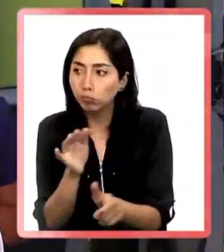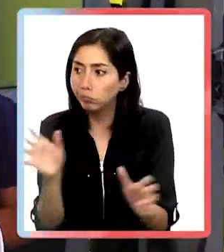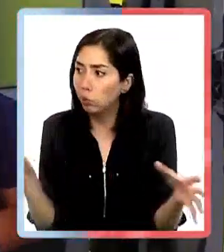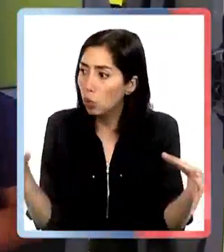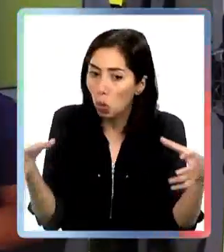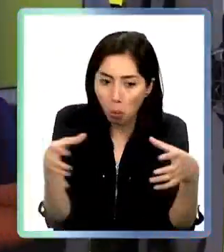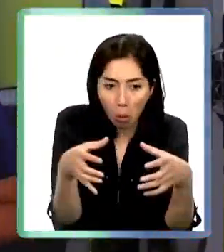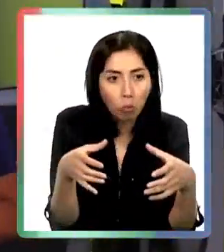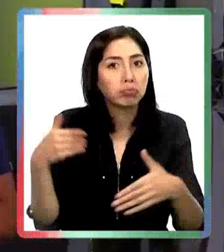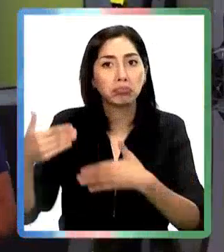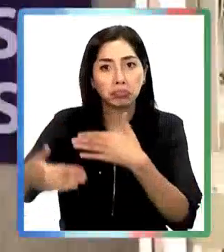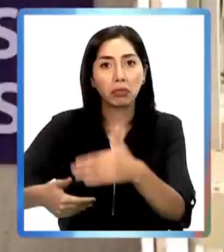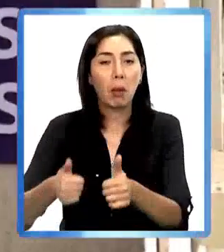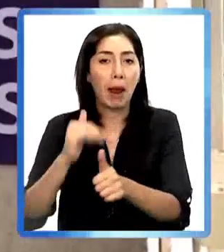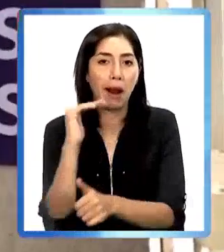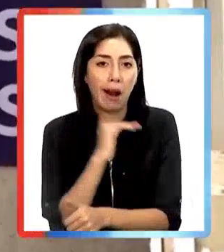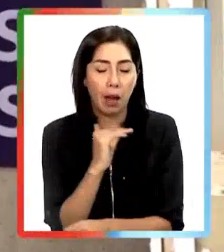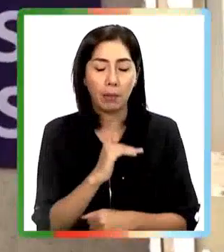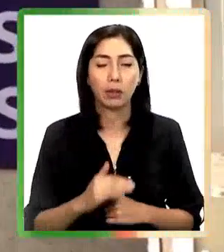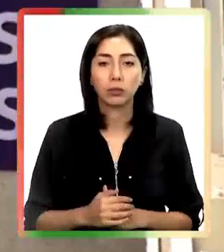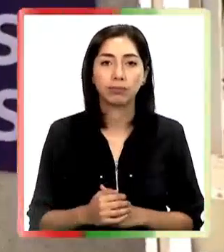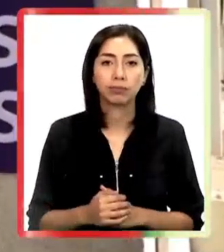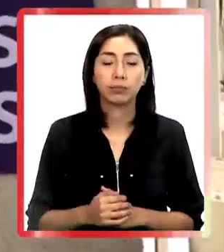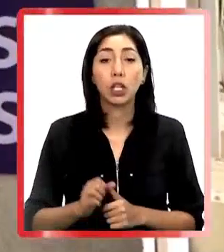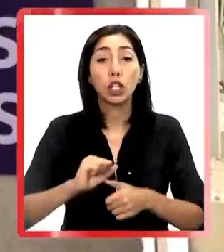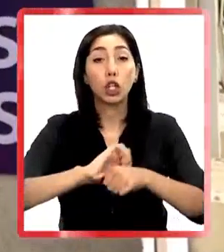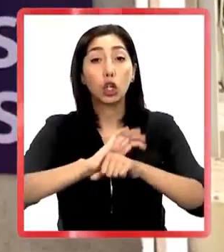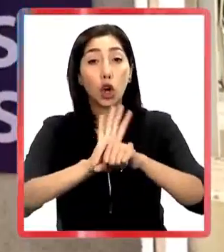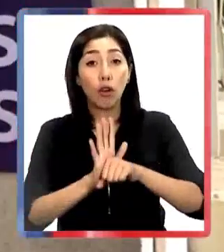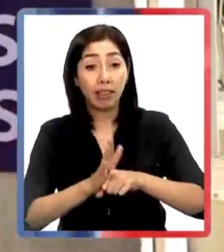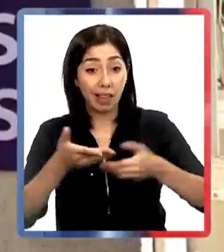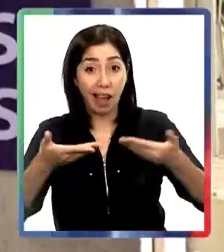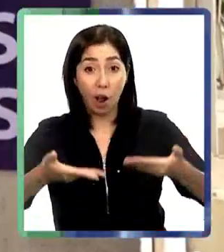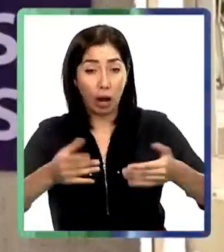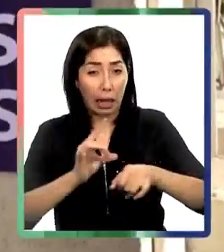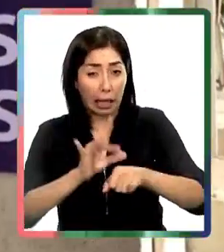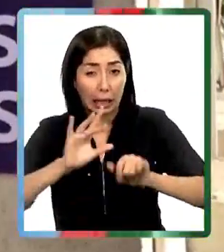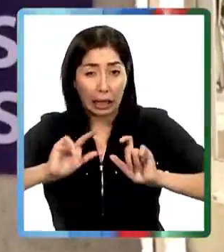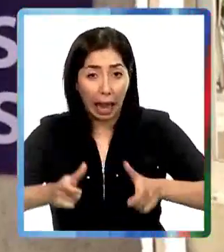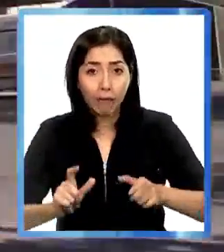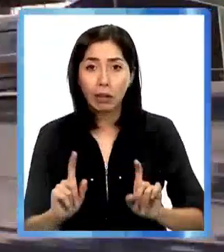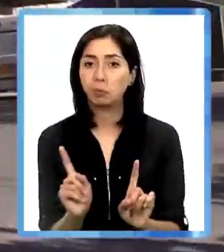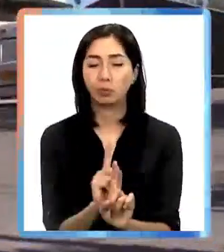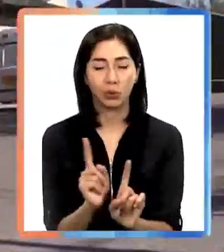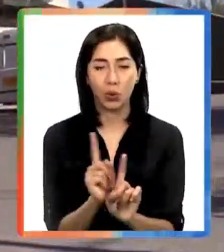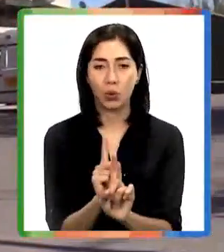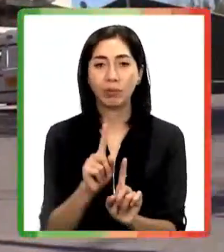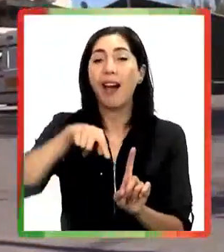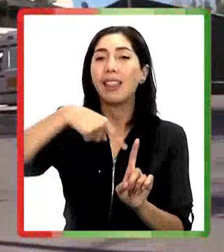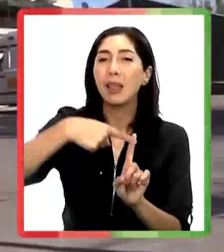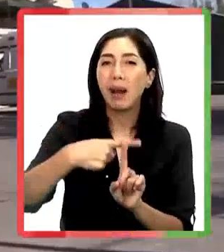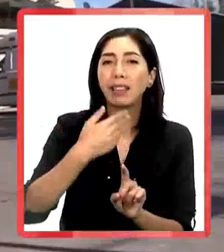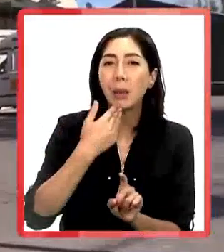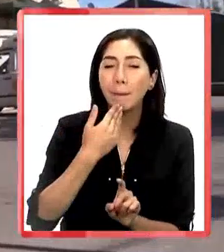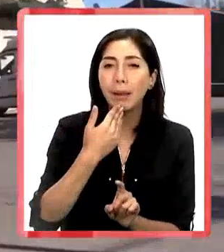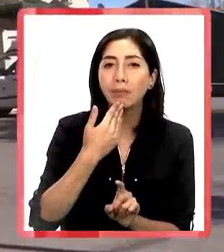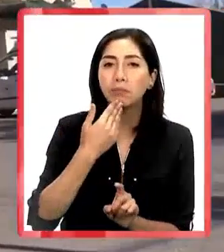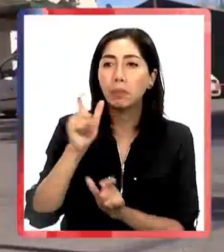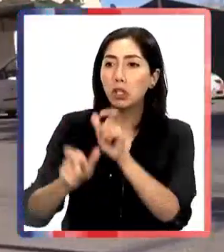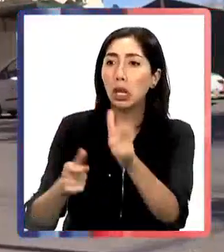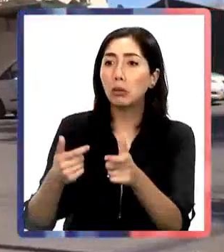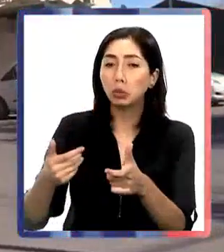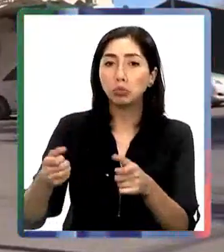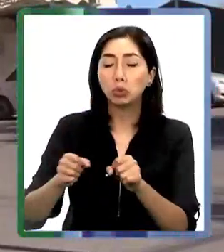esto pueda ser bastante más fluido. Las características del COVID en este momento no es de gravedad. Además, hay una disminución en la frecuencia